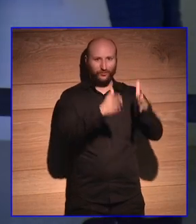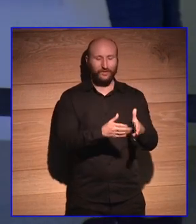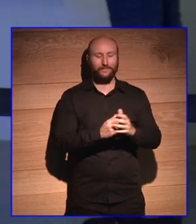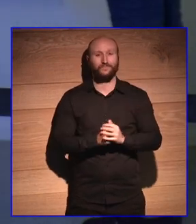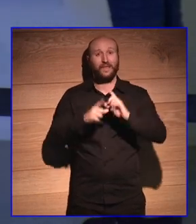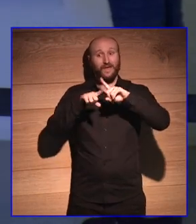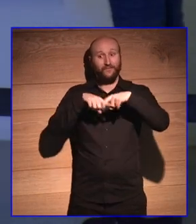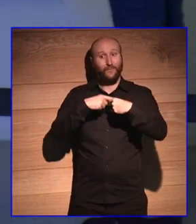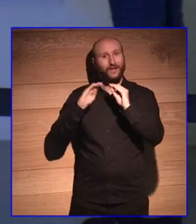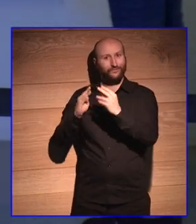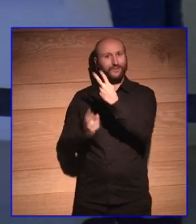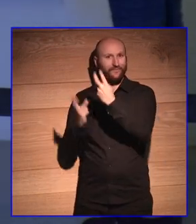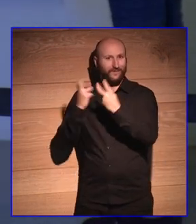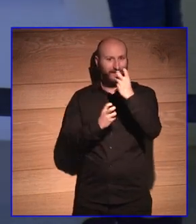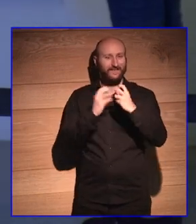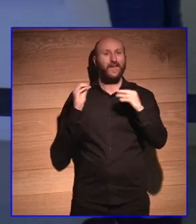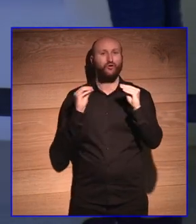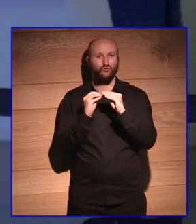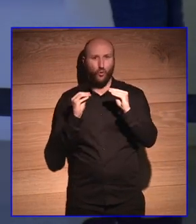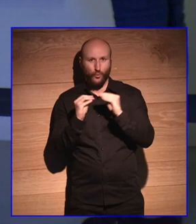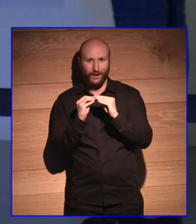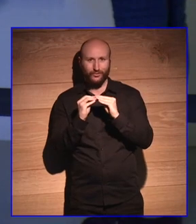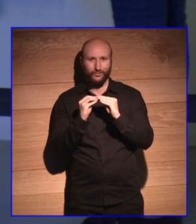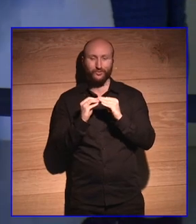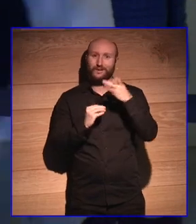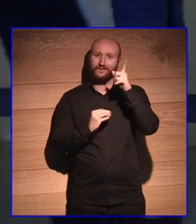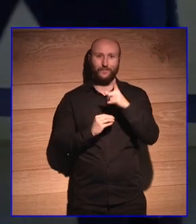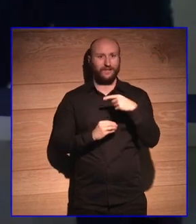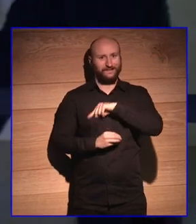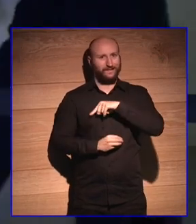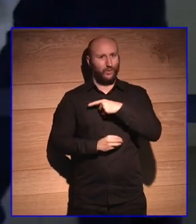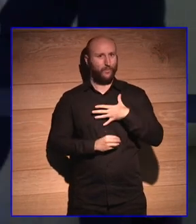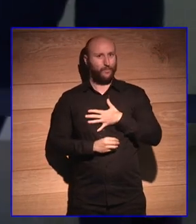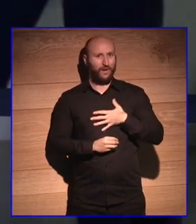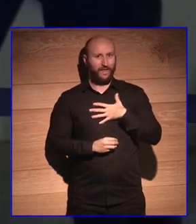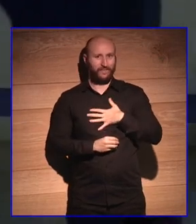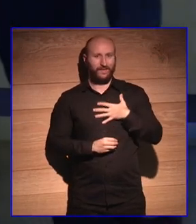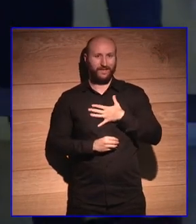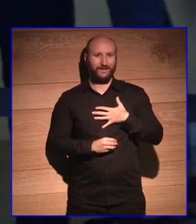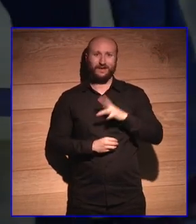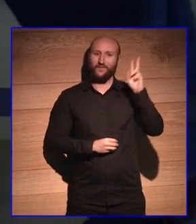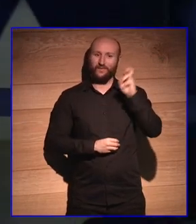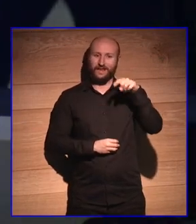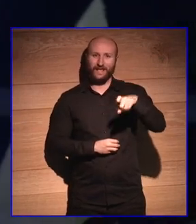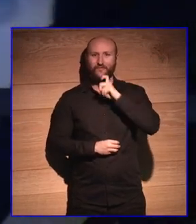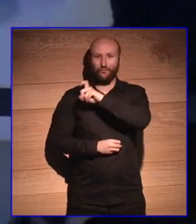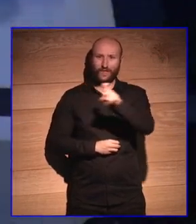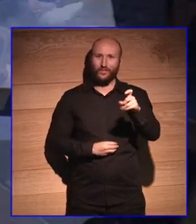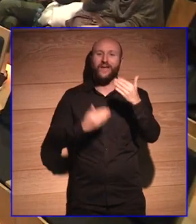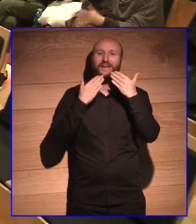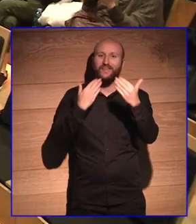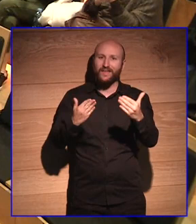están aquí sus sobrinos y también para nosotros es un placer y un honor que os hayáis acercado hasta la fundación muchas